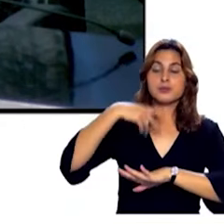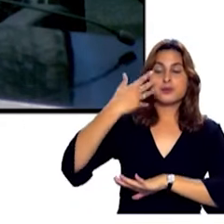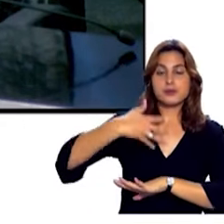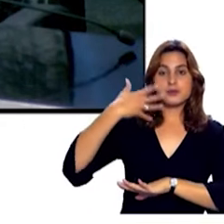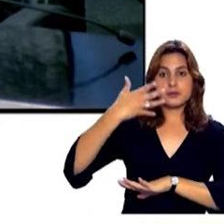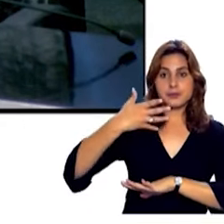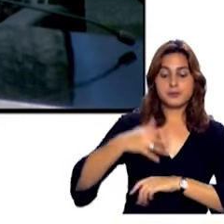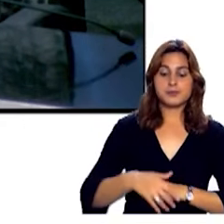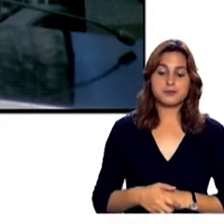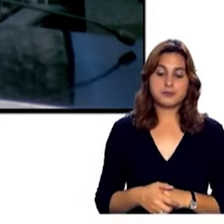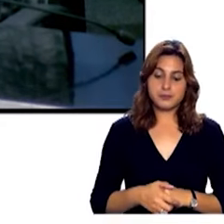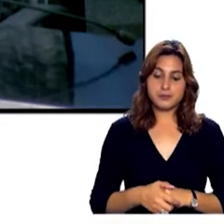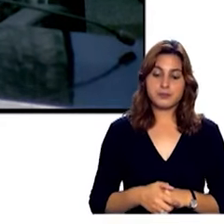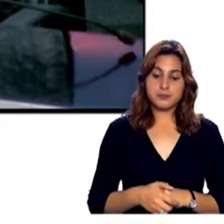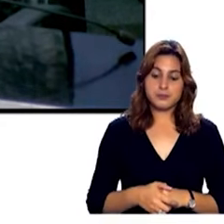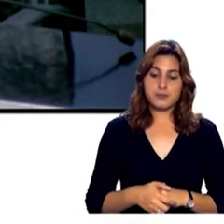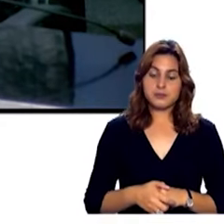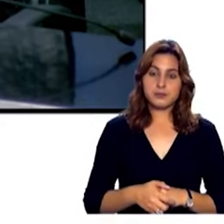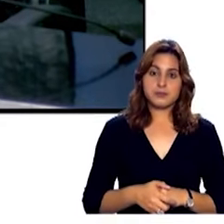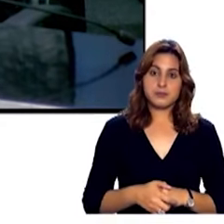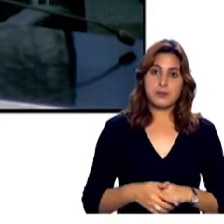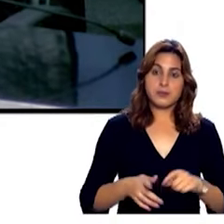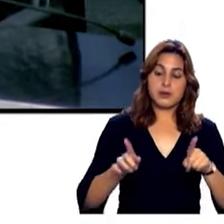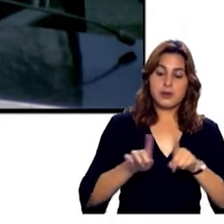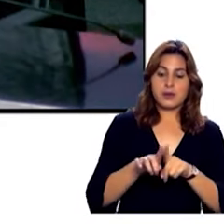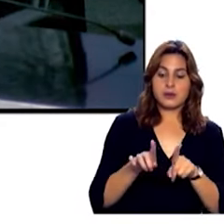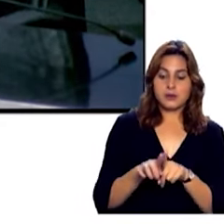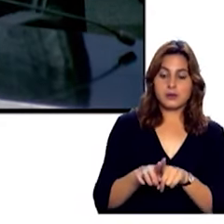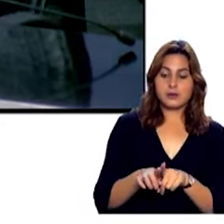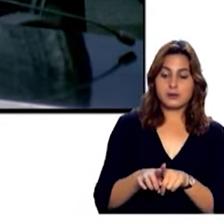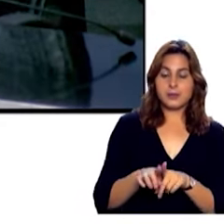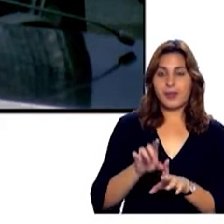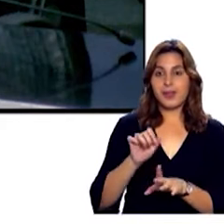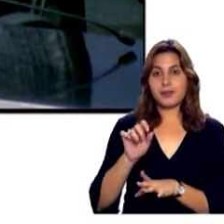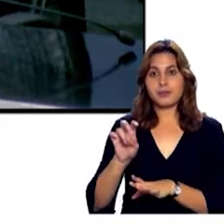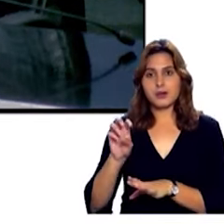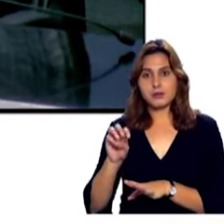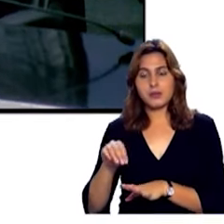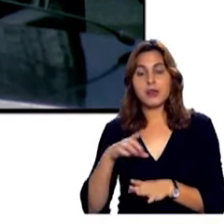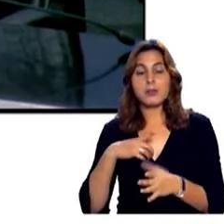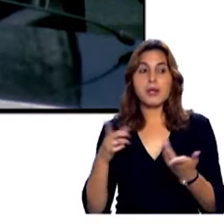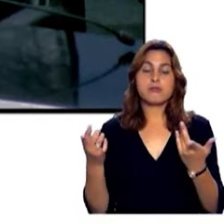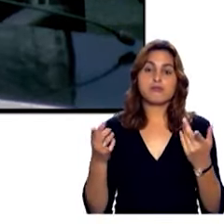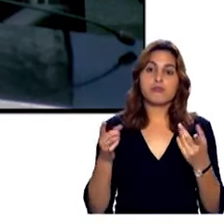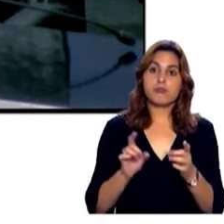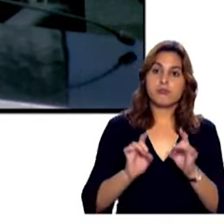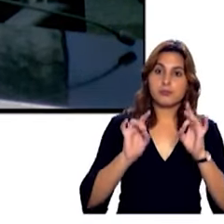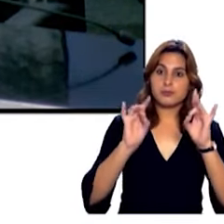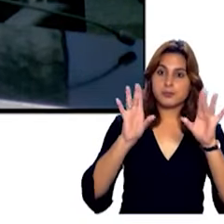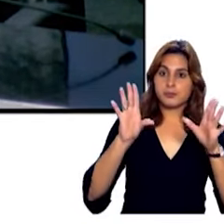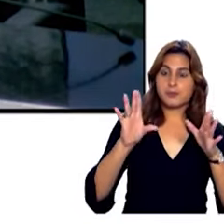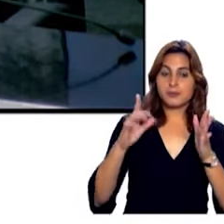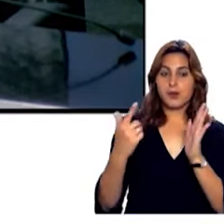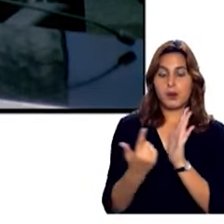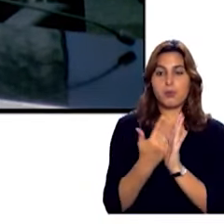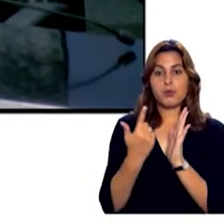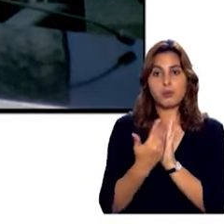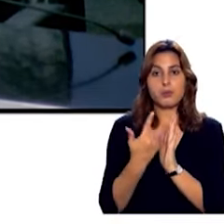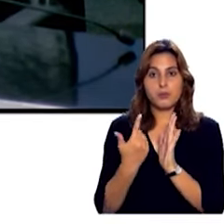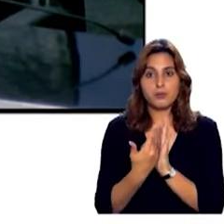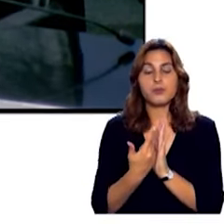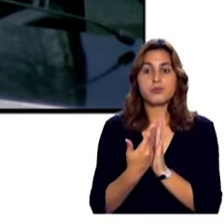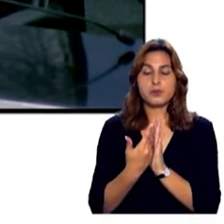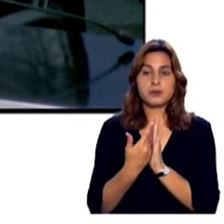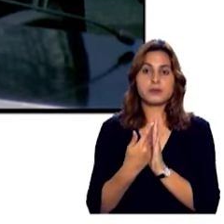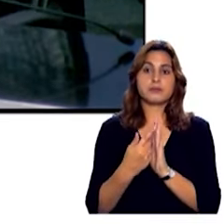15 10 15 minutos como conteno número de folios pueden argumentar tipo de letra etc